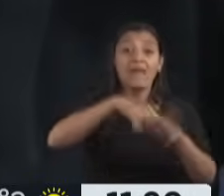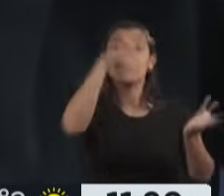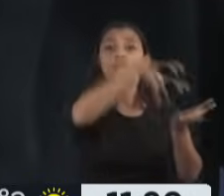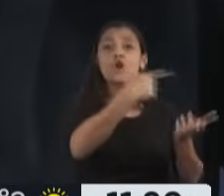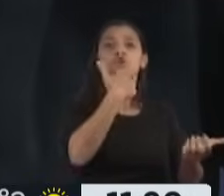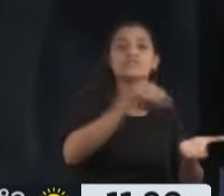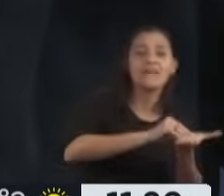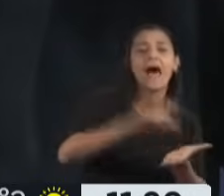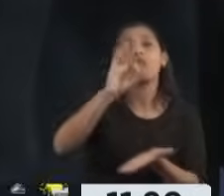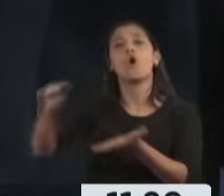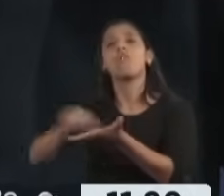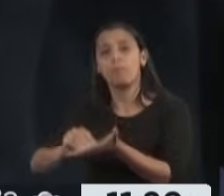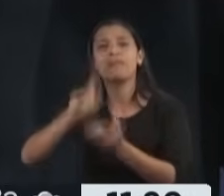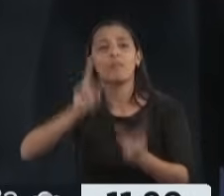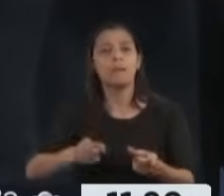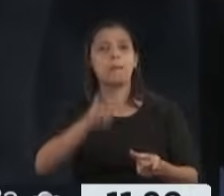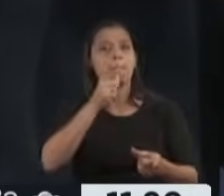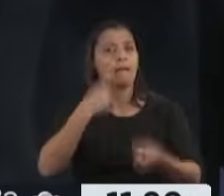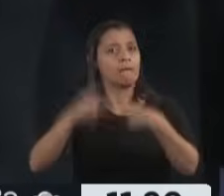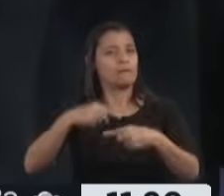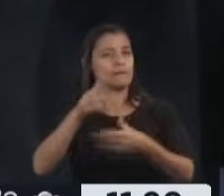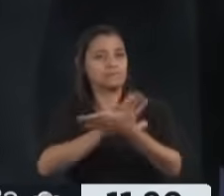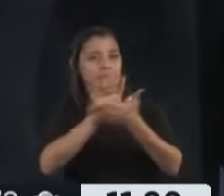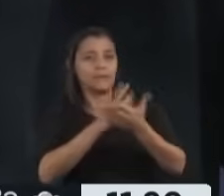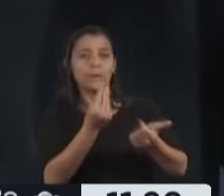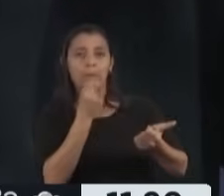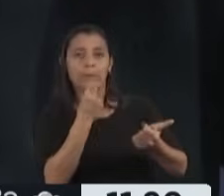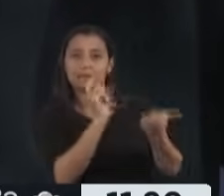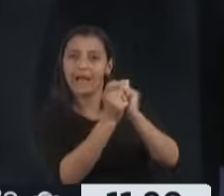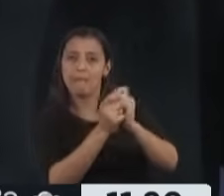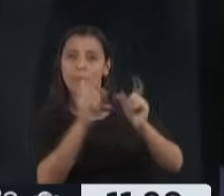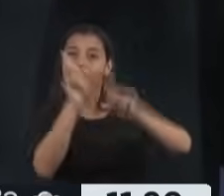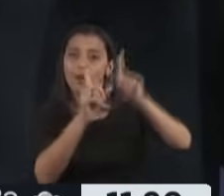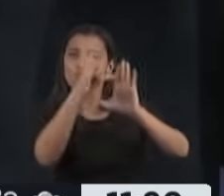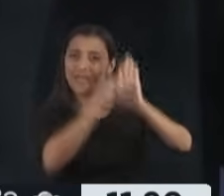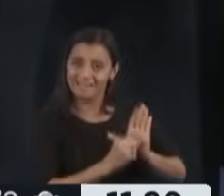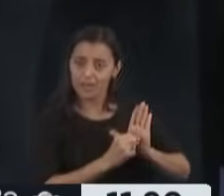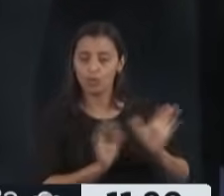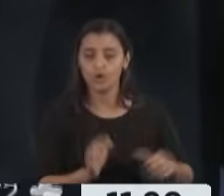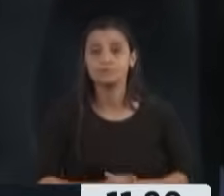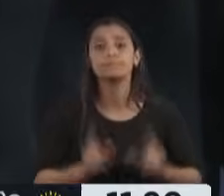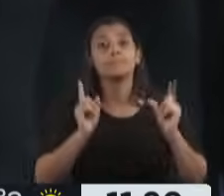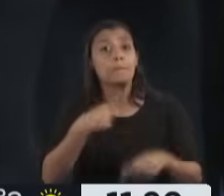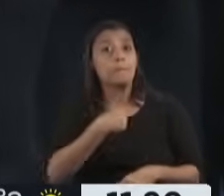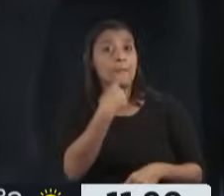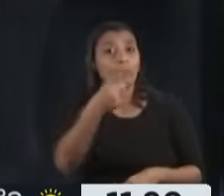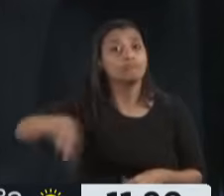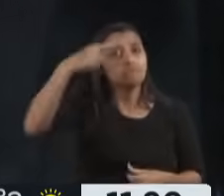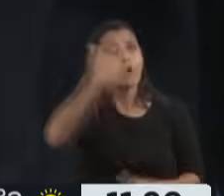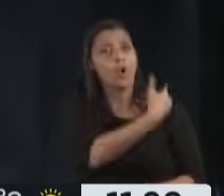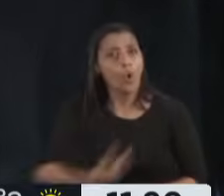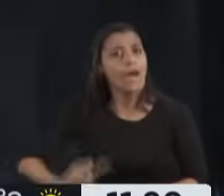en diputados, quitando algunos artículos que creían relevantes en un inicio? Y teniendo en cuenta esto, ¿sí evalúan nuevos cambios y